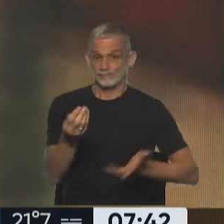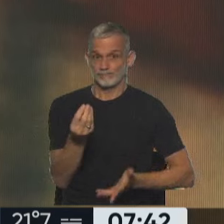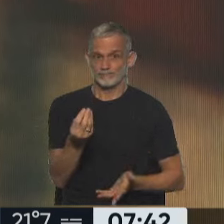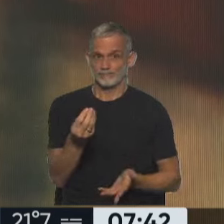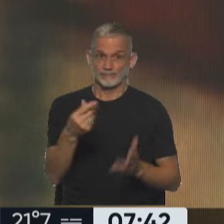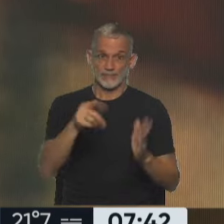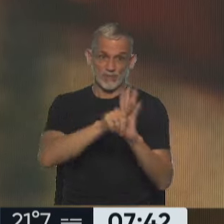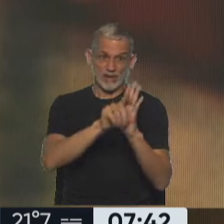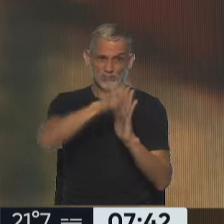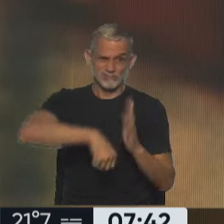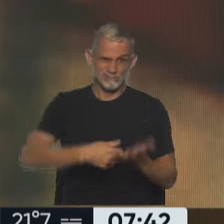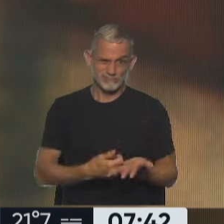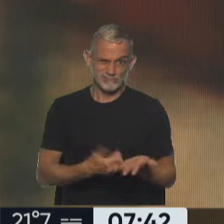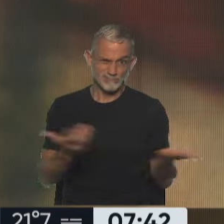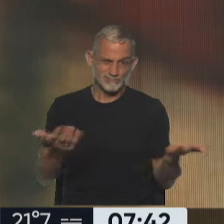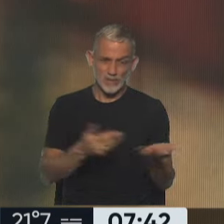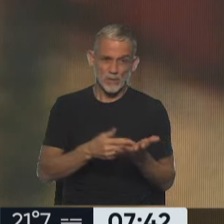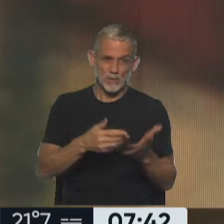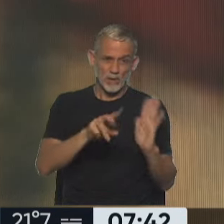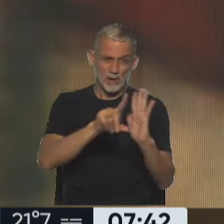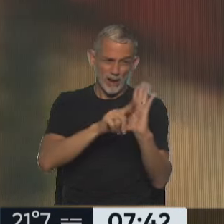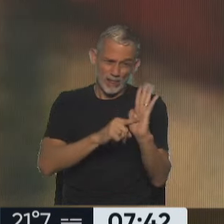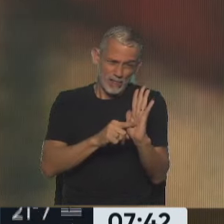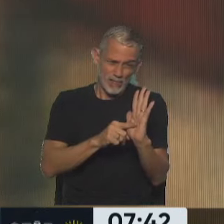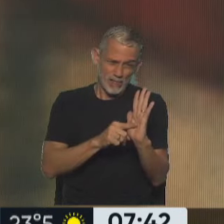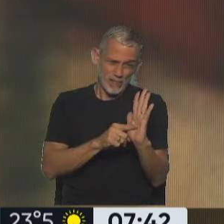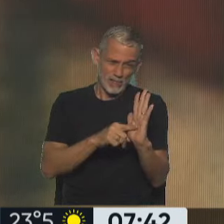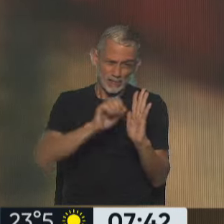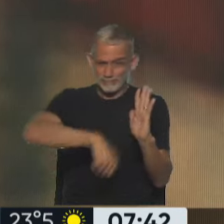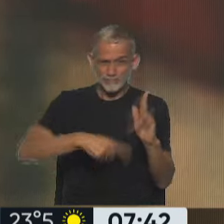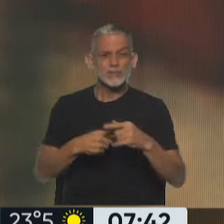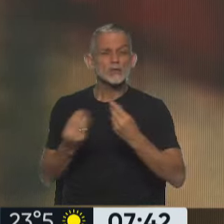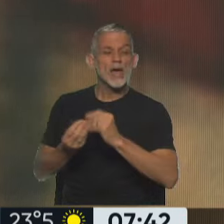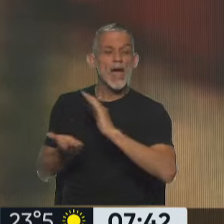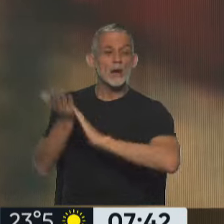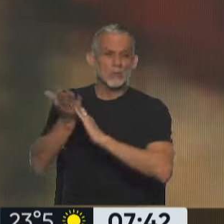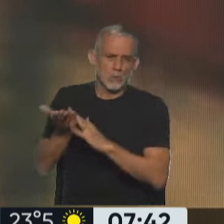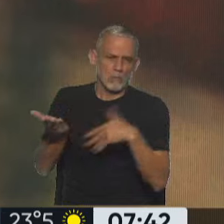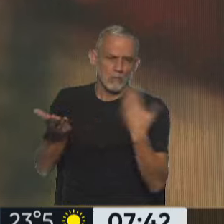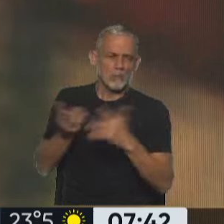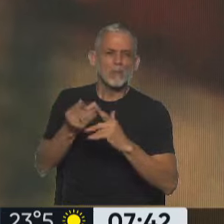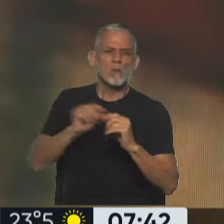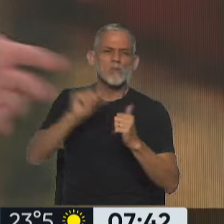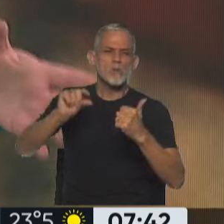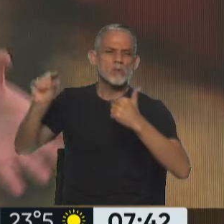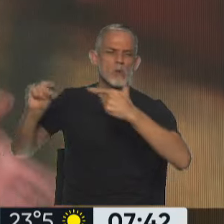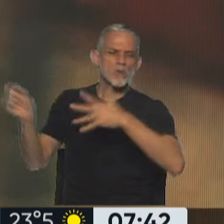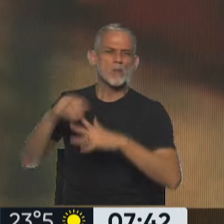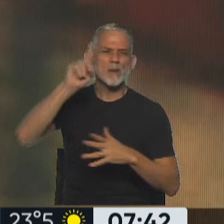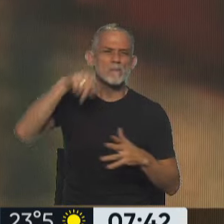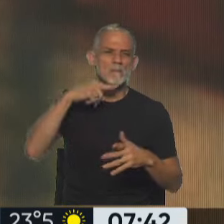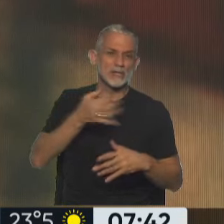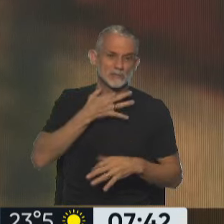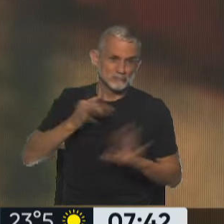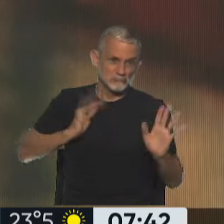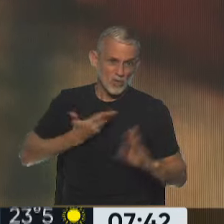que no al no cumplirse la ley, el aumento puede ser escalonado por la cantidad de meses que desee